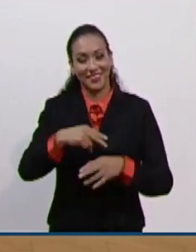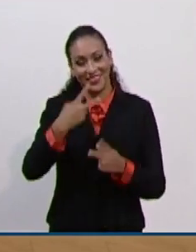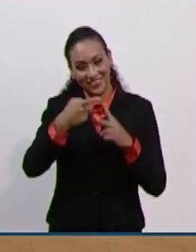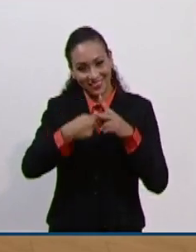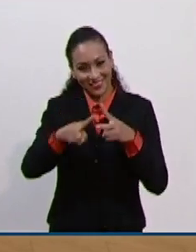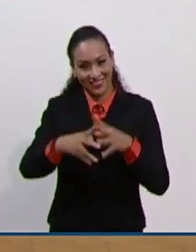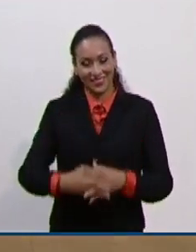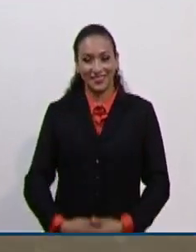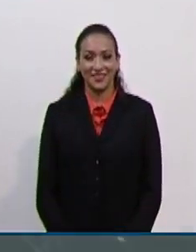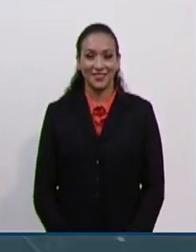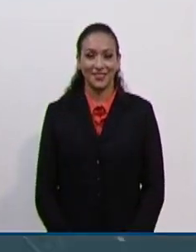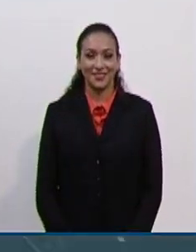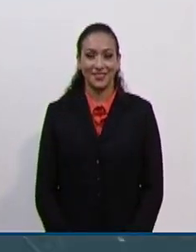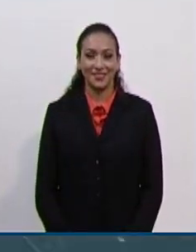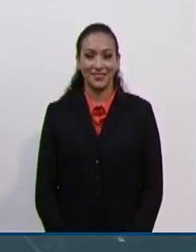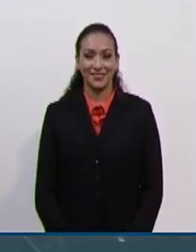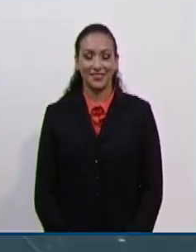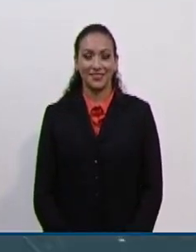comenzamos.